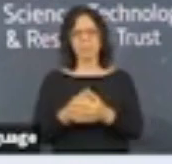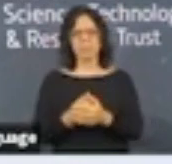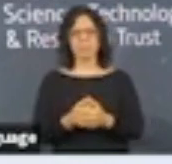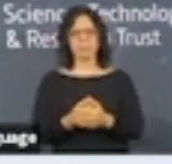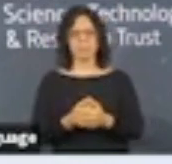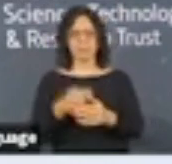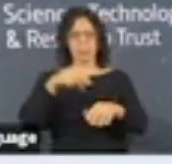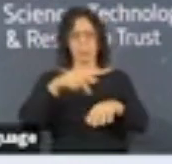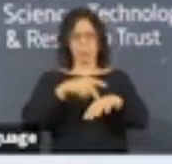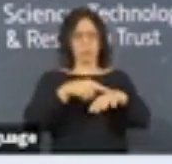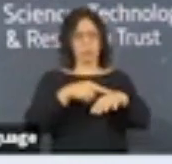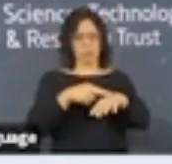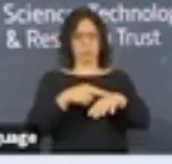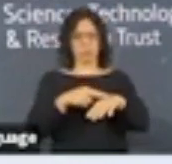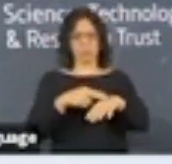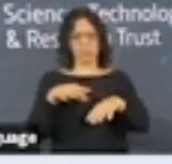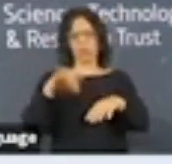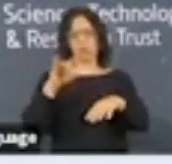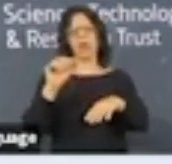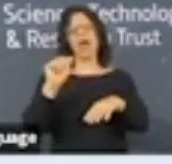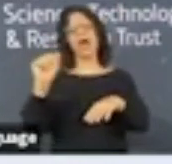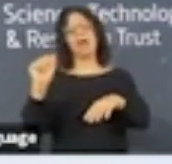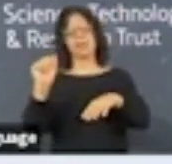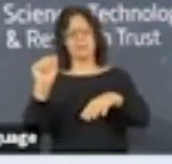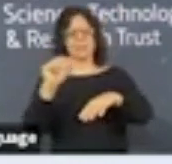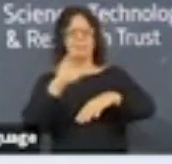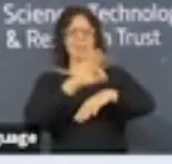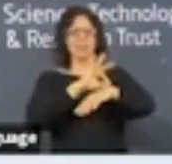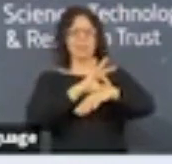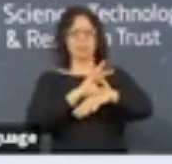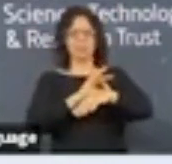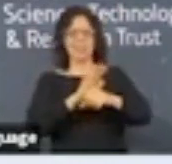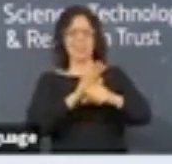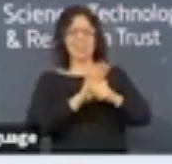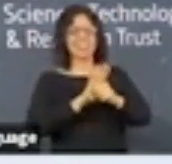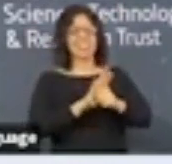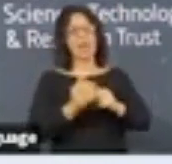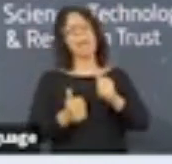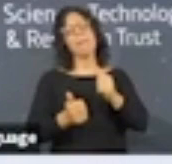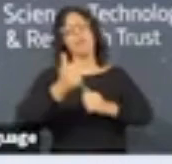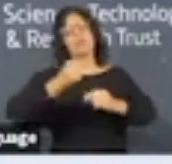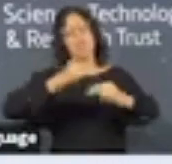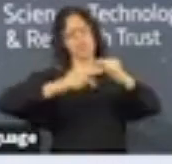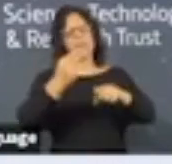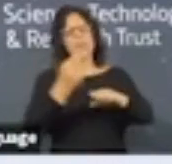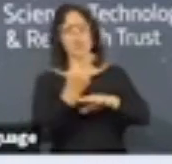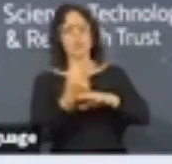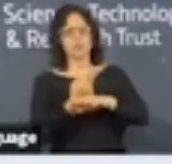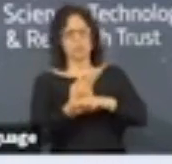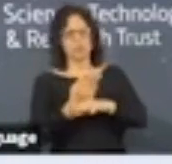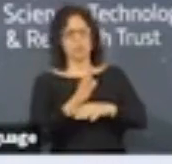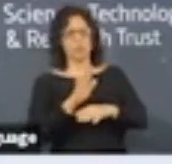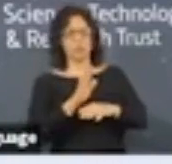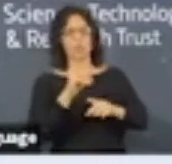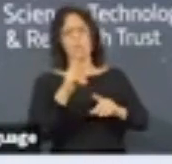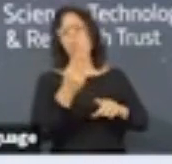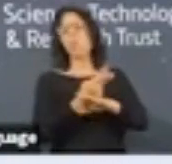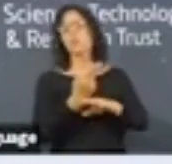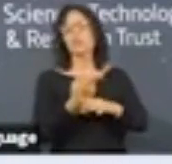es resistente a la mayoría de estos insecticidas y por lo tanto su aplicación es muy limitada.